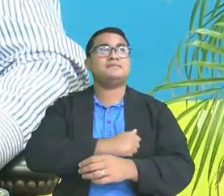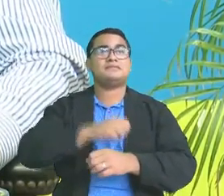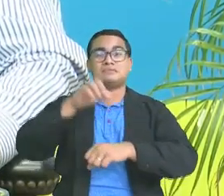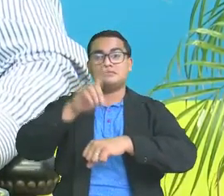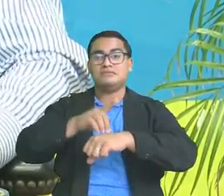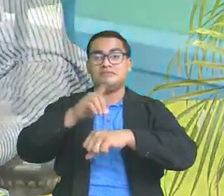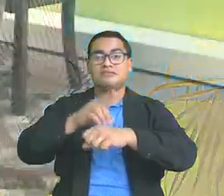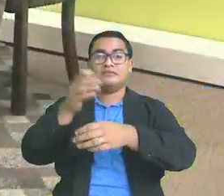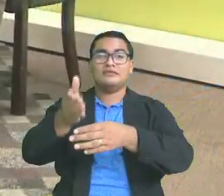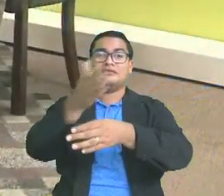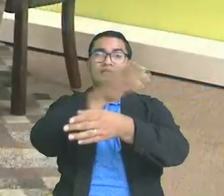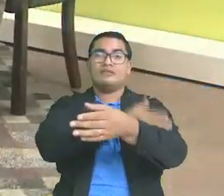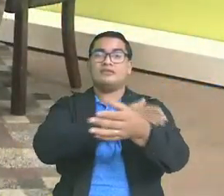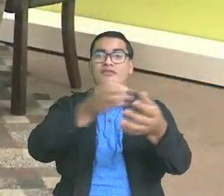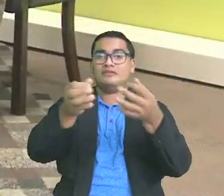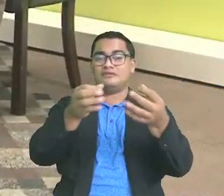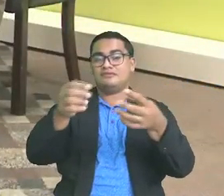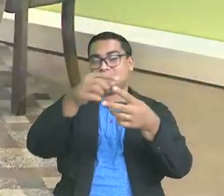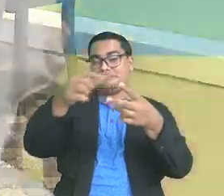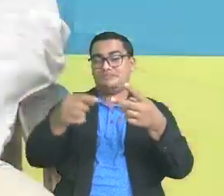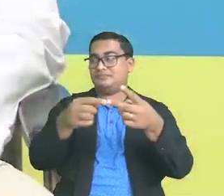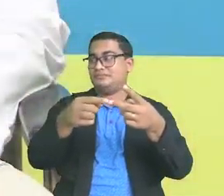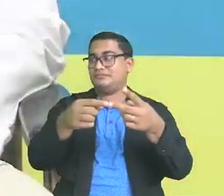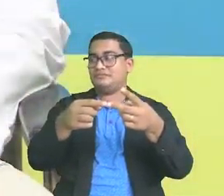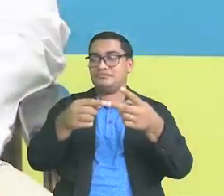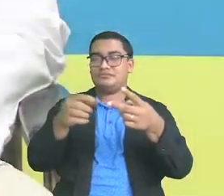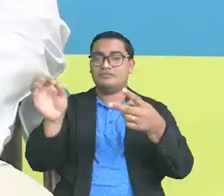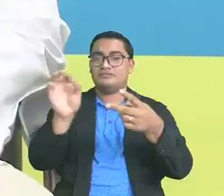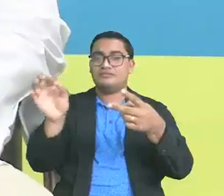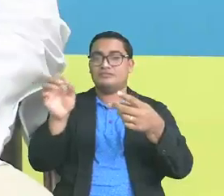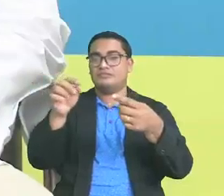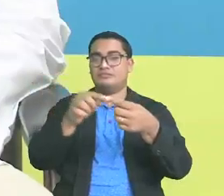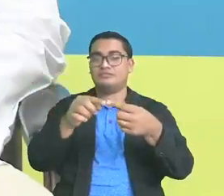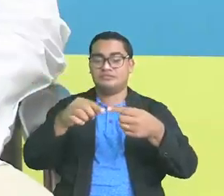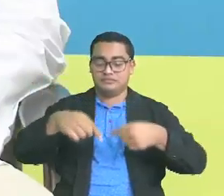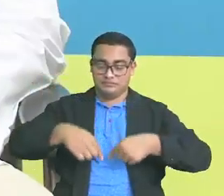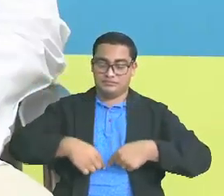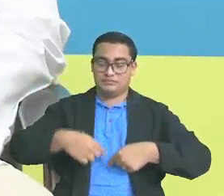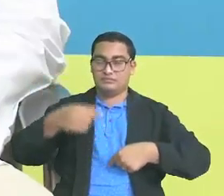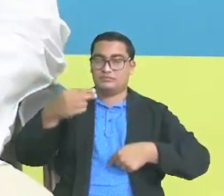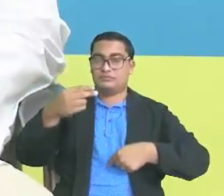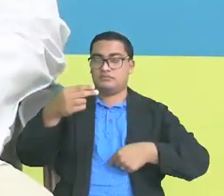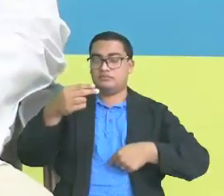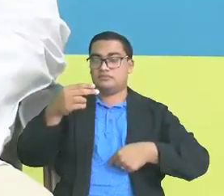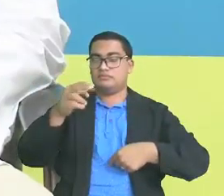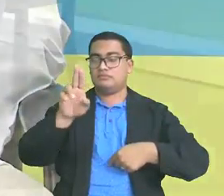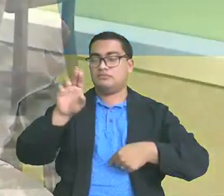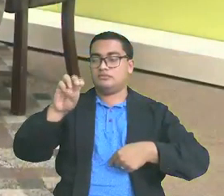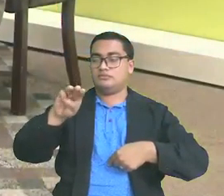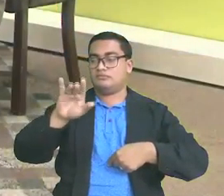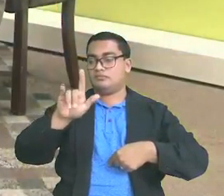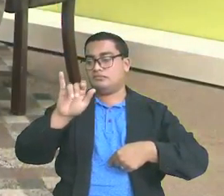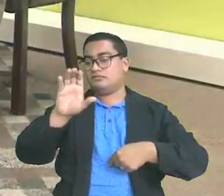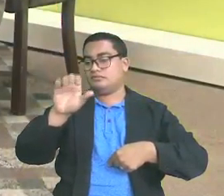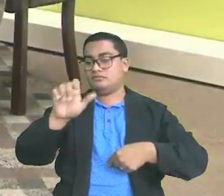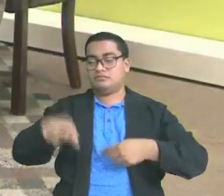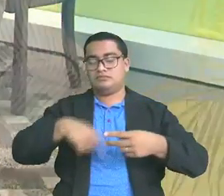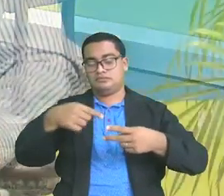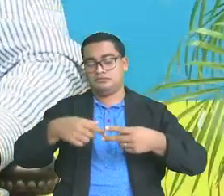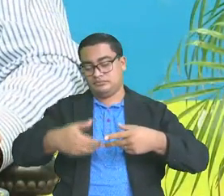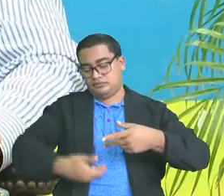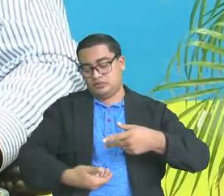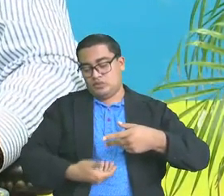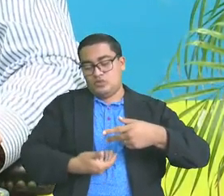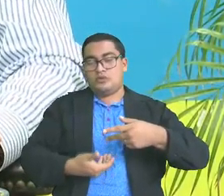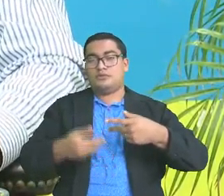primera parte del programa que existen dos tipos de hernia, la hernia umbilical y la hernia inguinal. En la primera parte estábamos hablando sobre